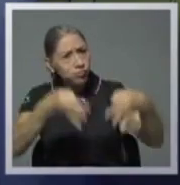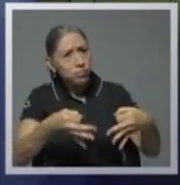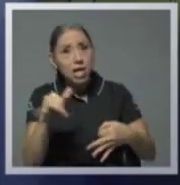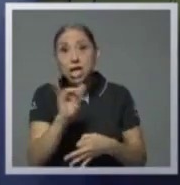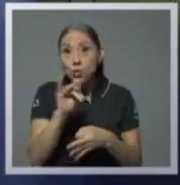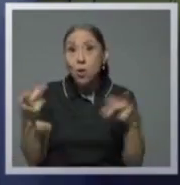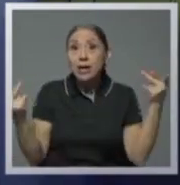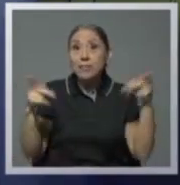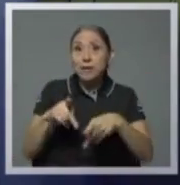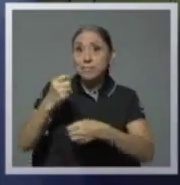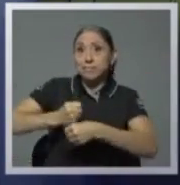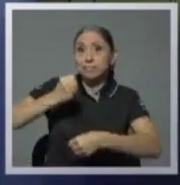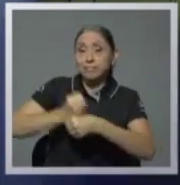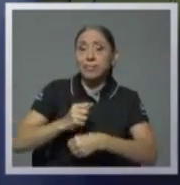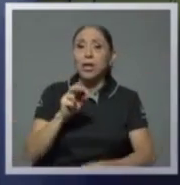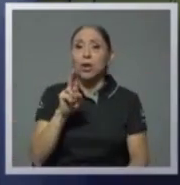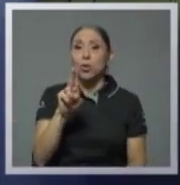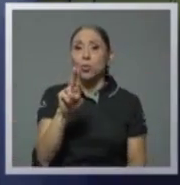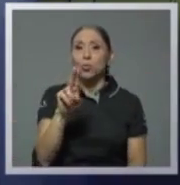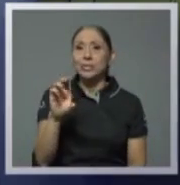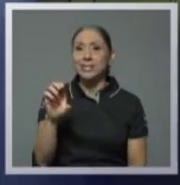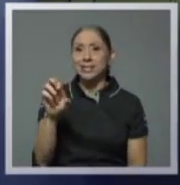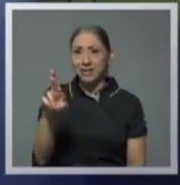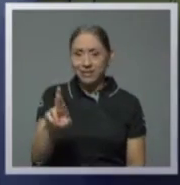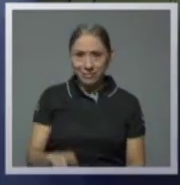UCR, y